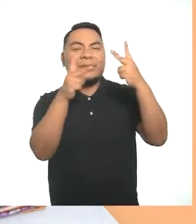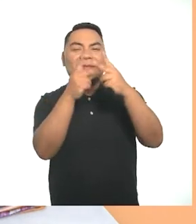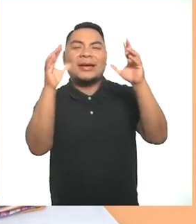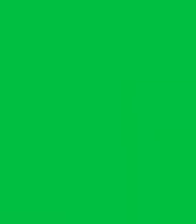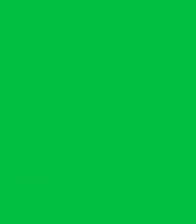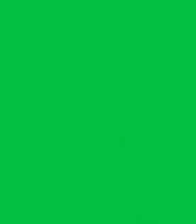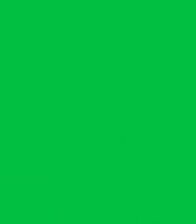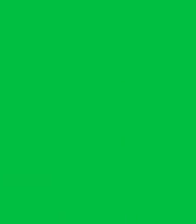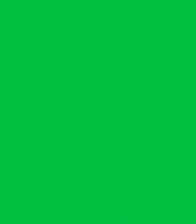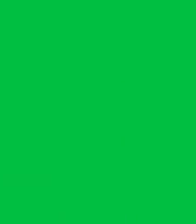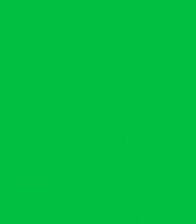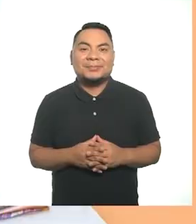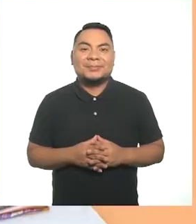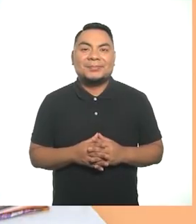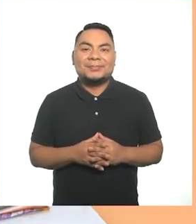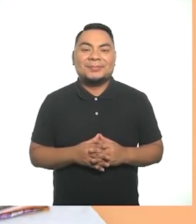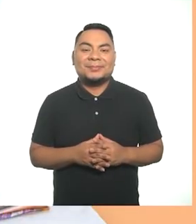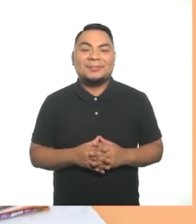perfecto.